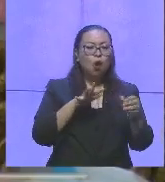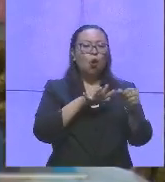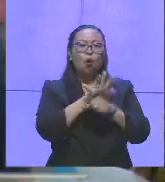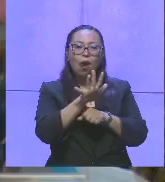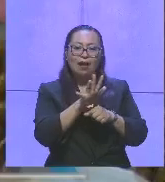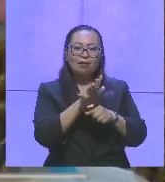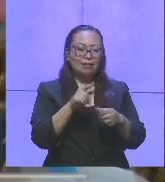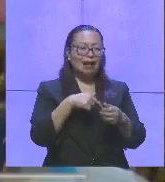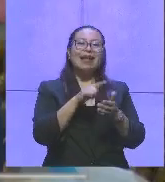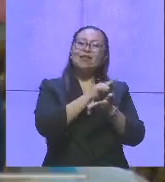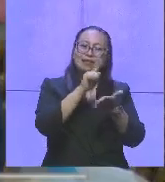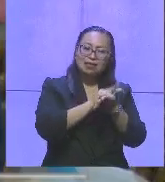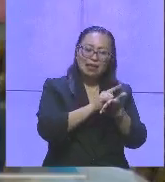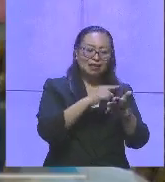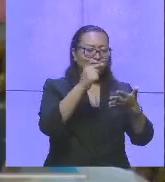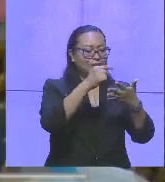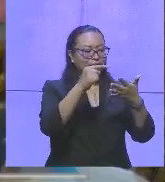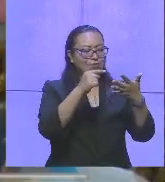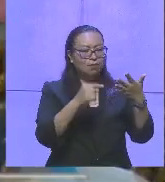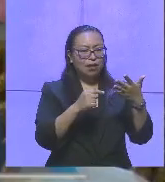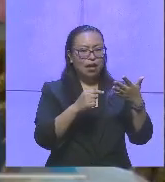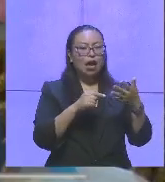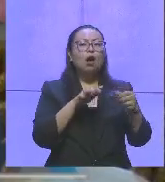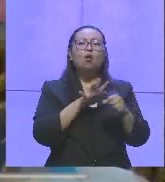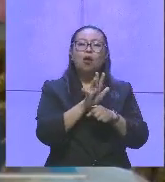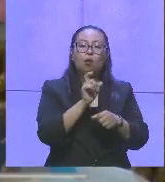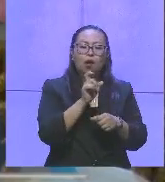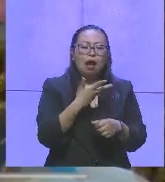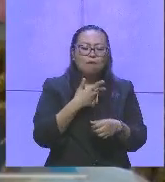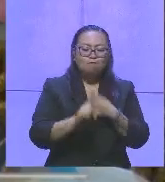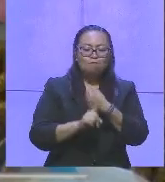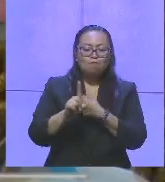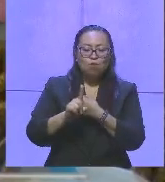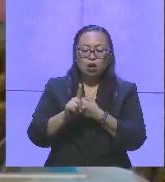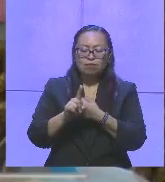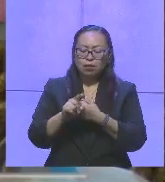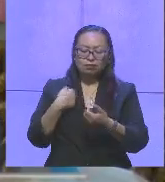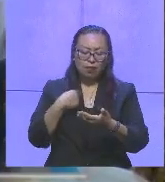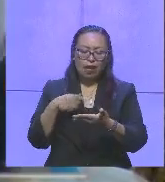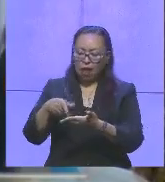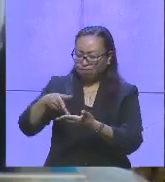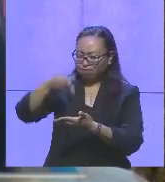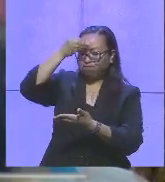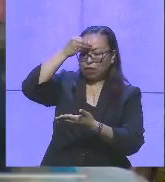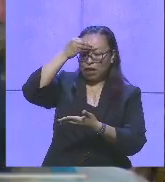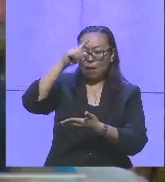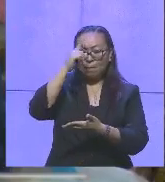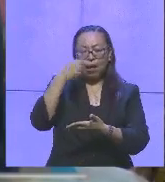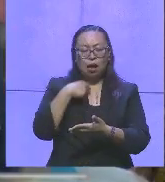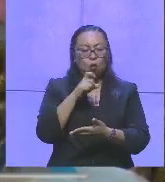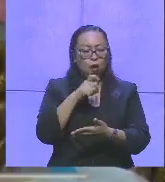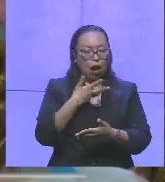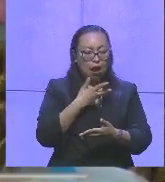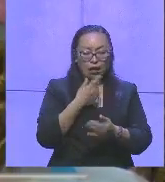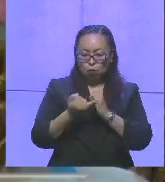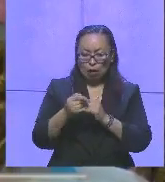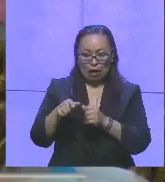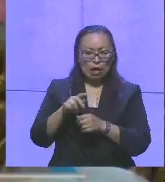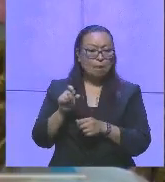cuáles son los casos específicos que pueden llevar a que se determine una nulidad de la elección como última ratio, hay que